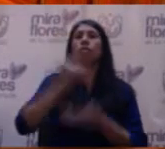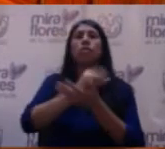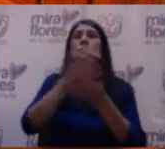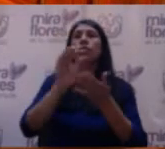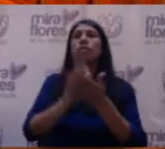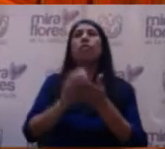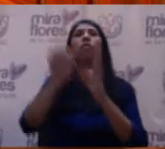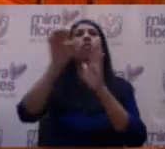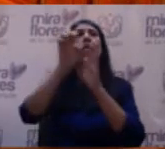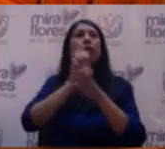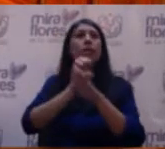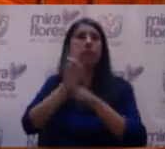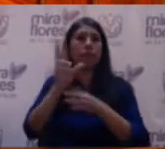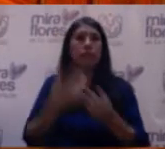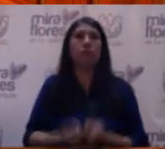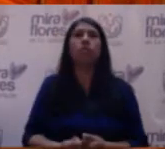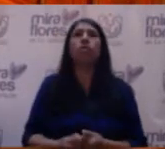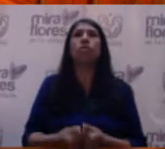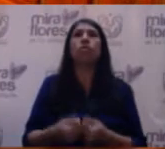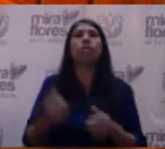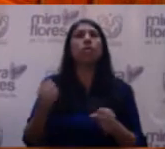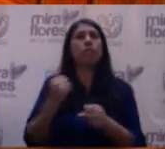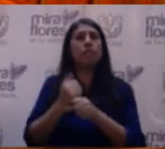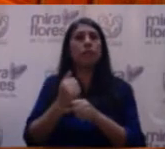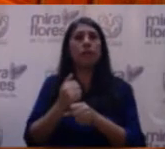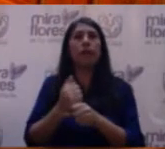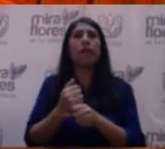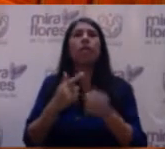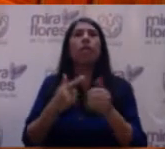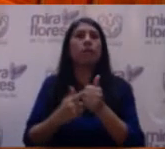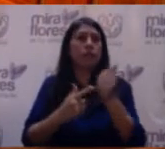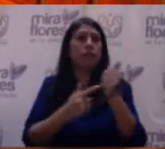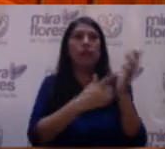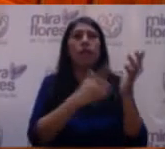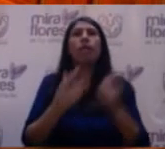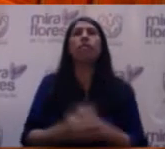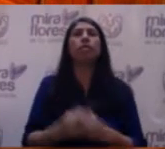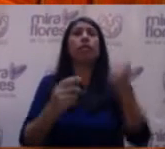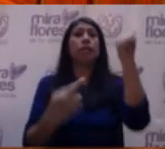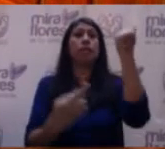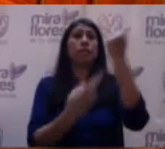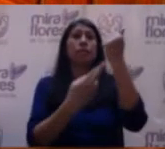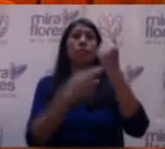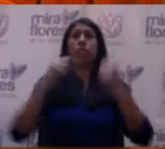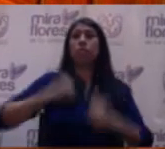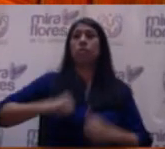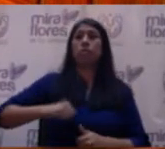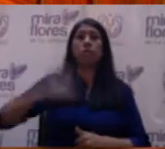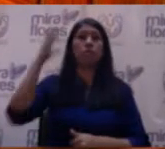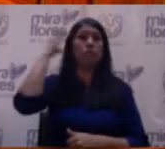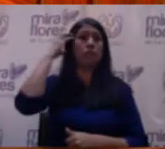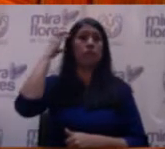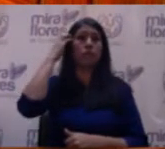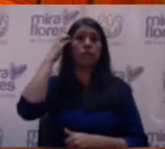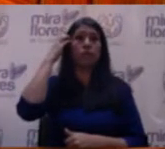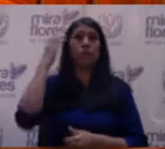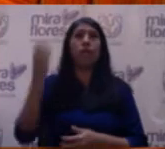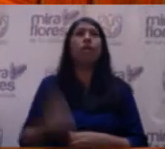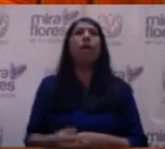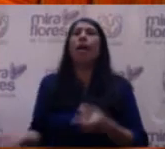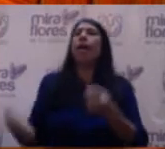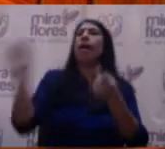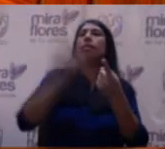evangelios desempeñarse fiel y lealmente como regidora de la Municipalidad de Miraflores para el periodo comprendido hasta